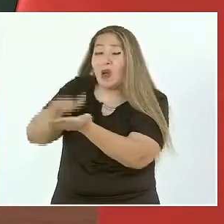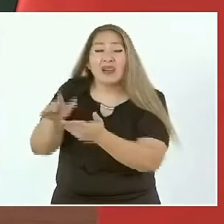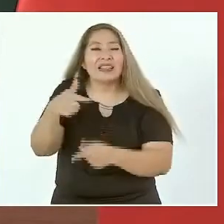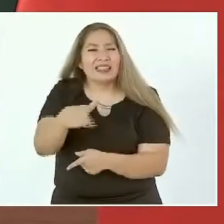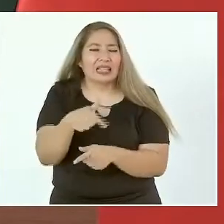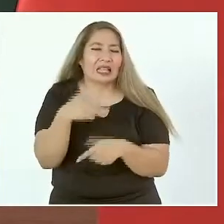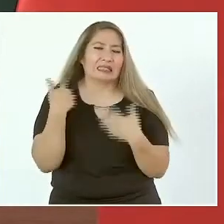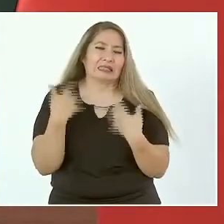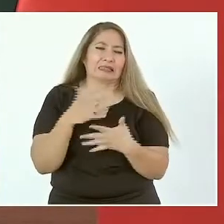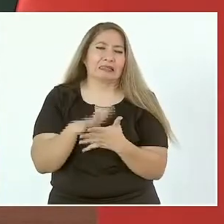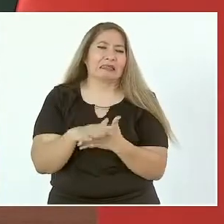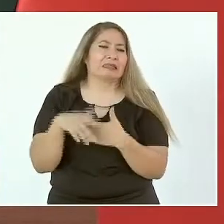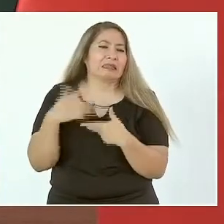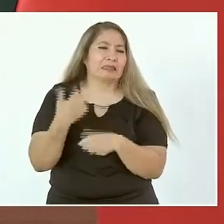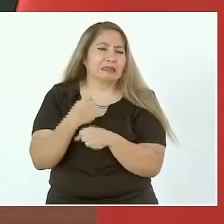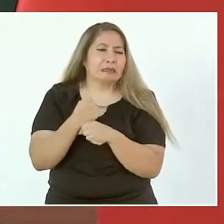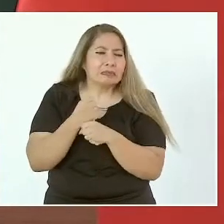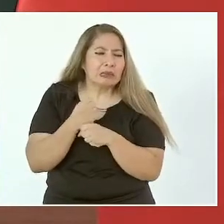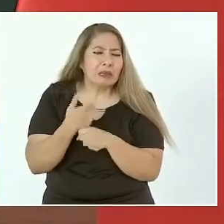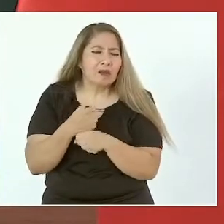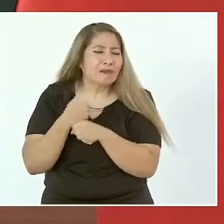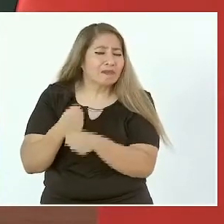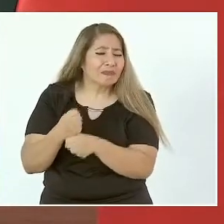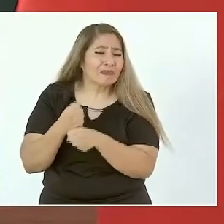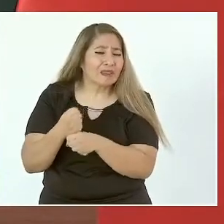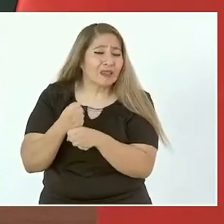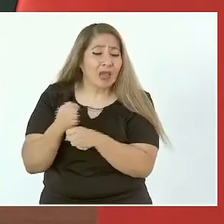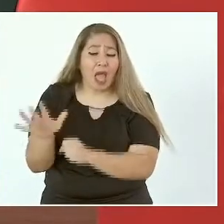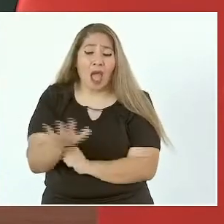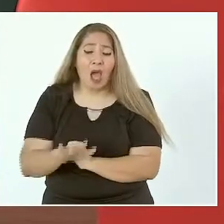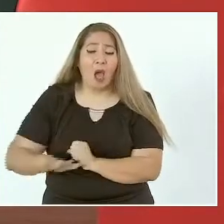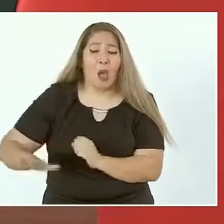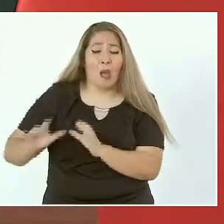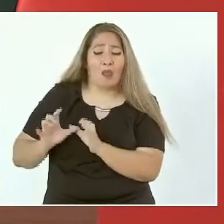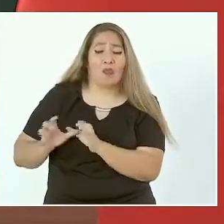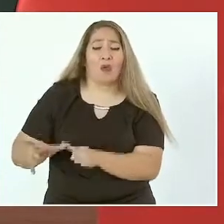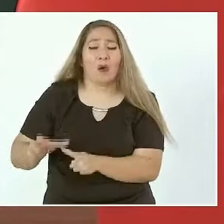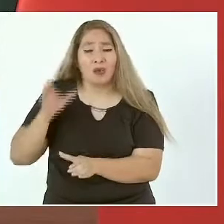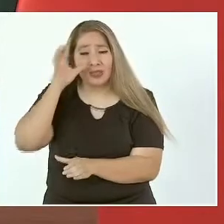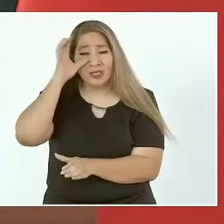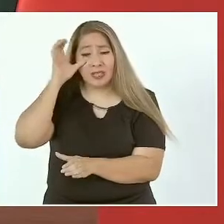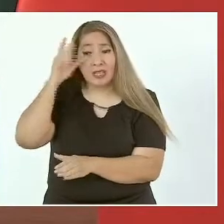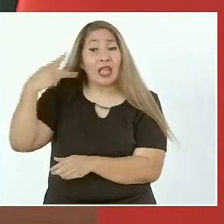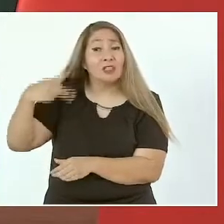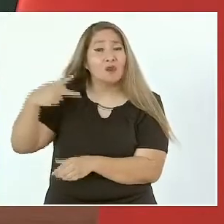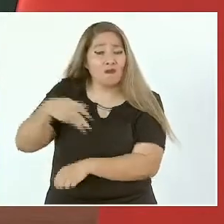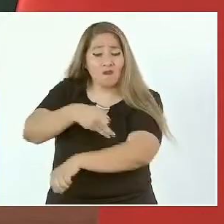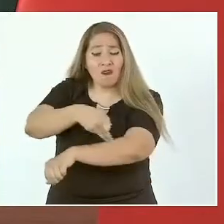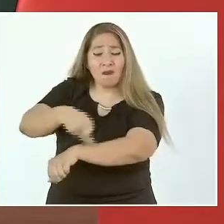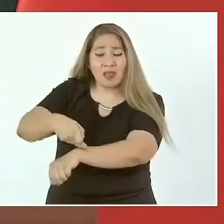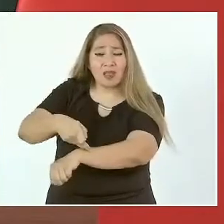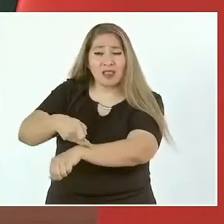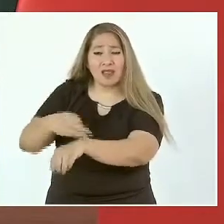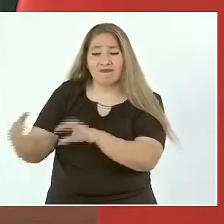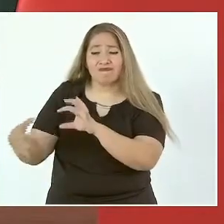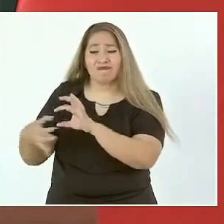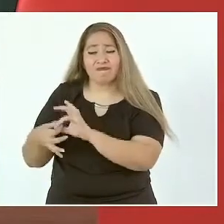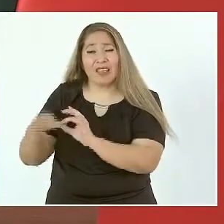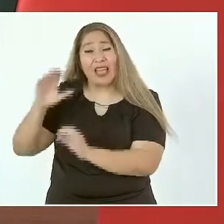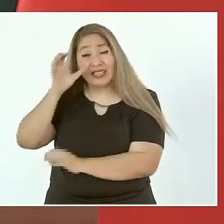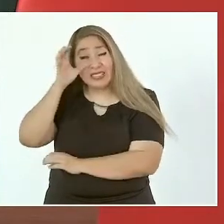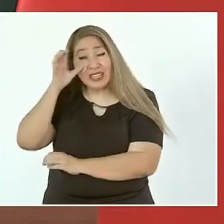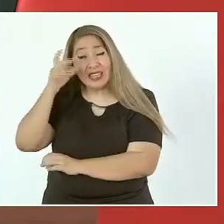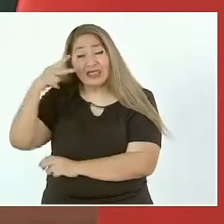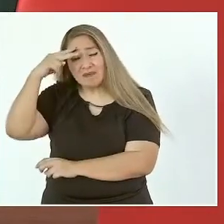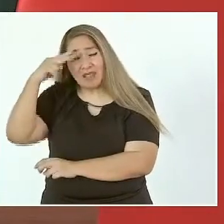y lastimó a la población china, pero también a sus familias chino-mexicanas. En el discurso, el antichinismo